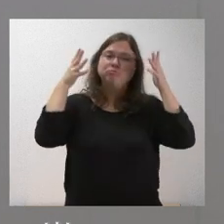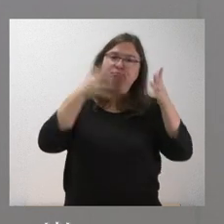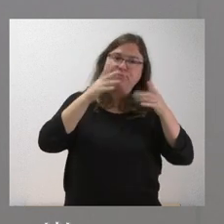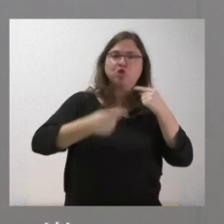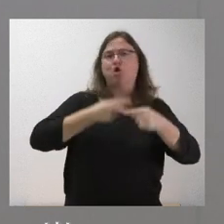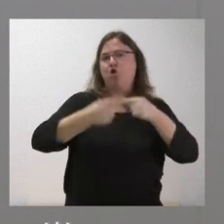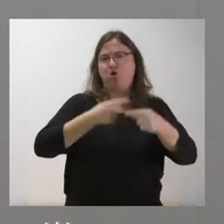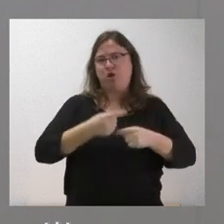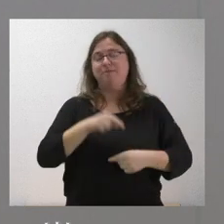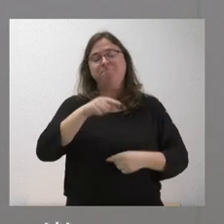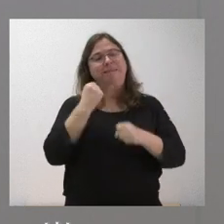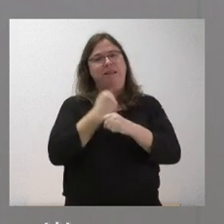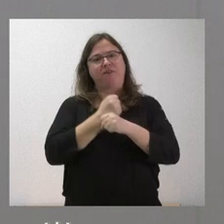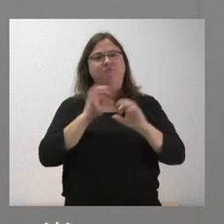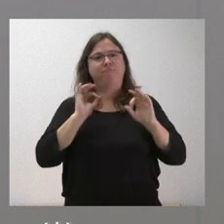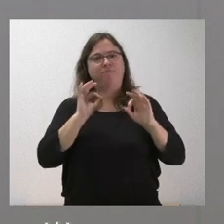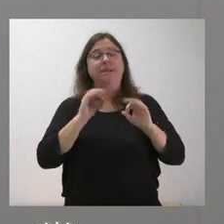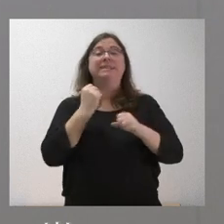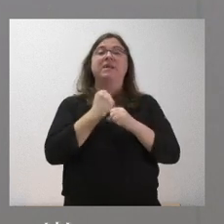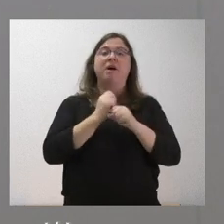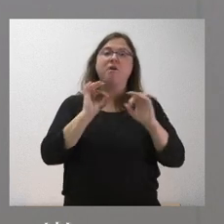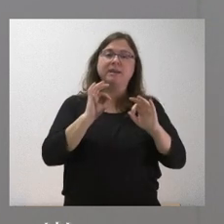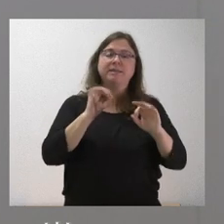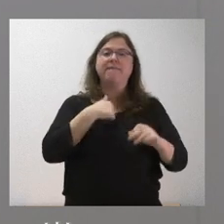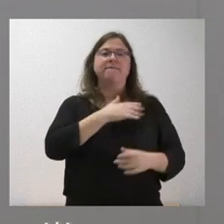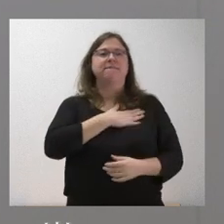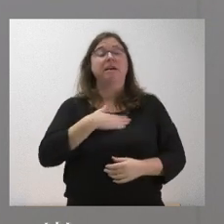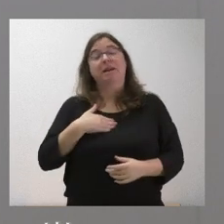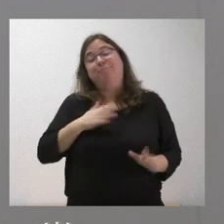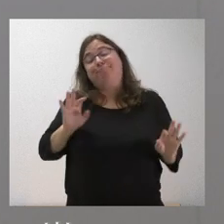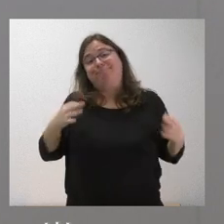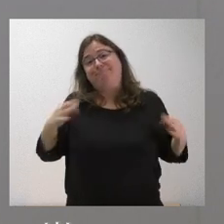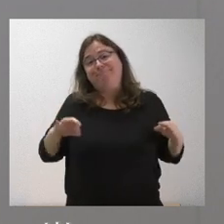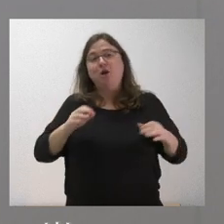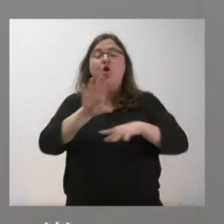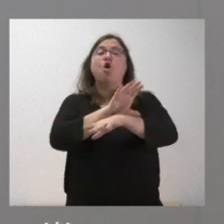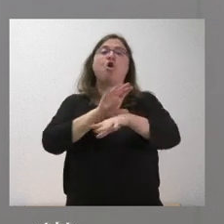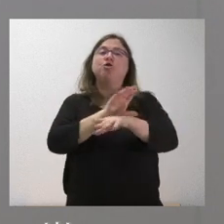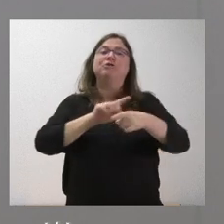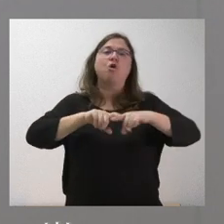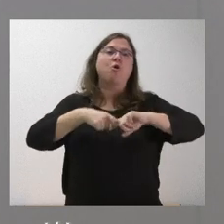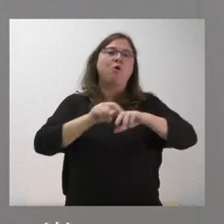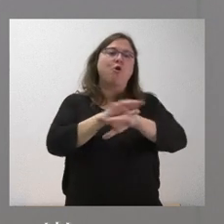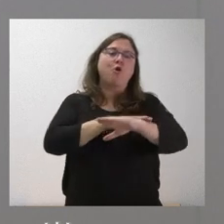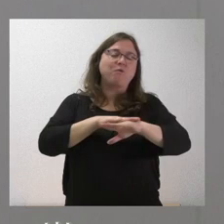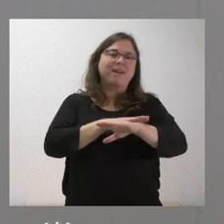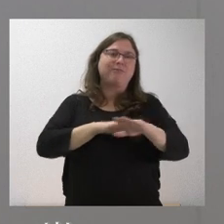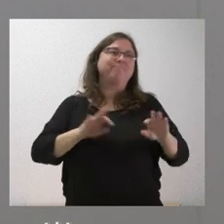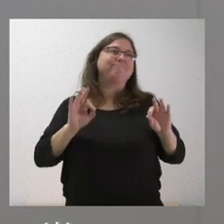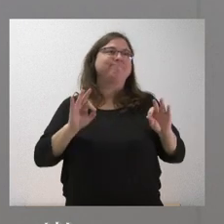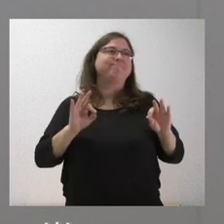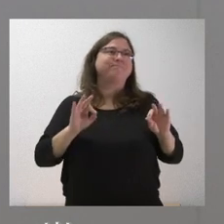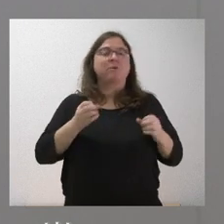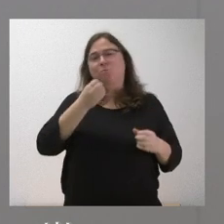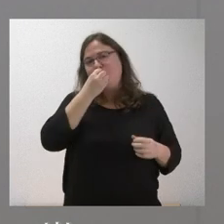días y este es nuestro trabajo Esta es nuestra tarea y creemos modestamente que este consejo de gobierno es un buen eh campo en ese